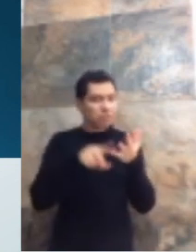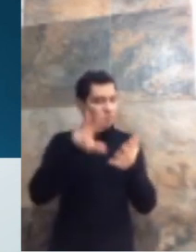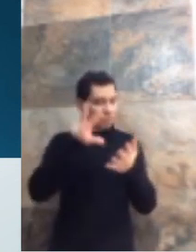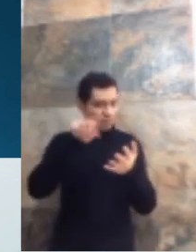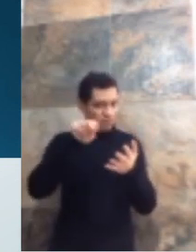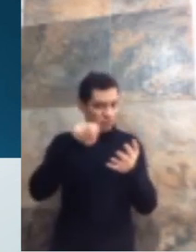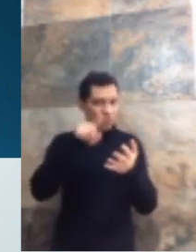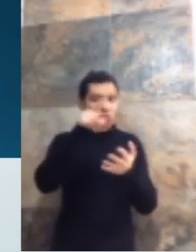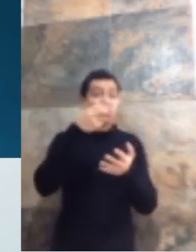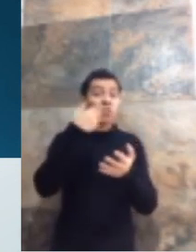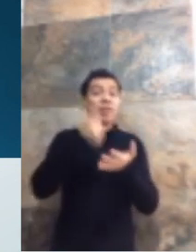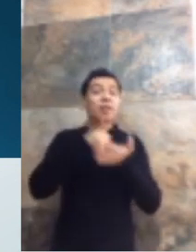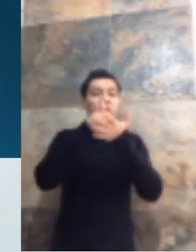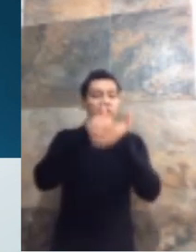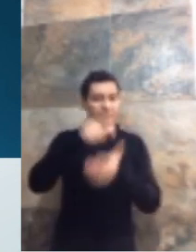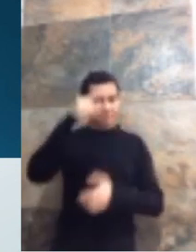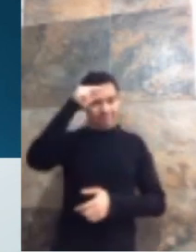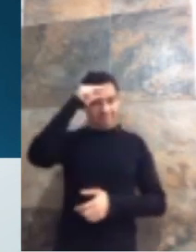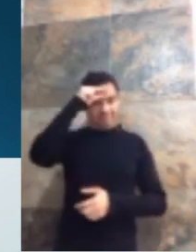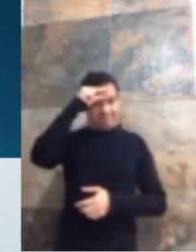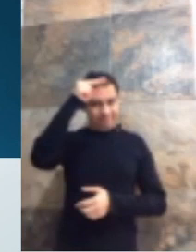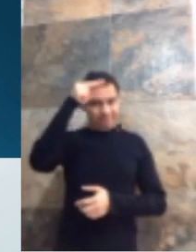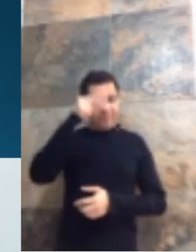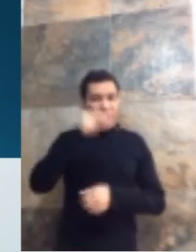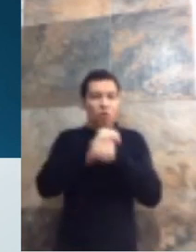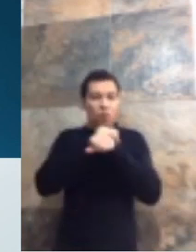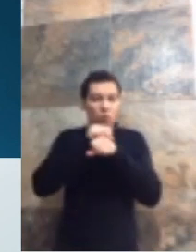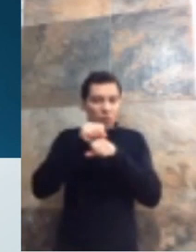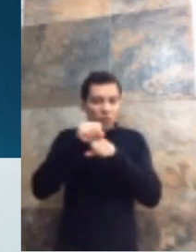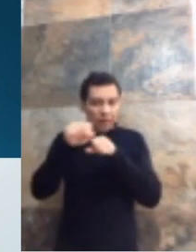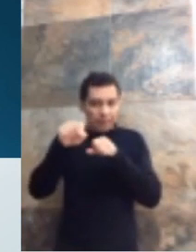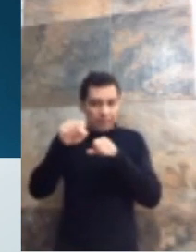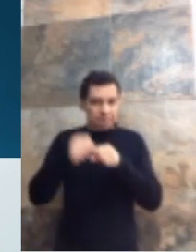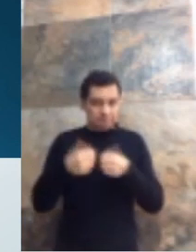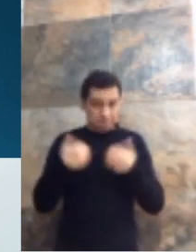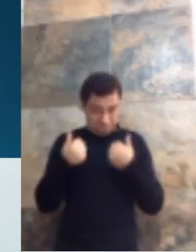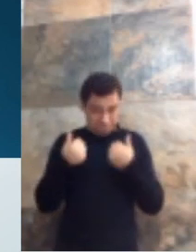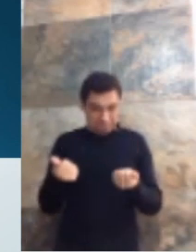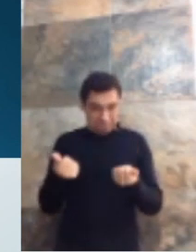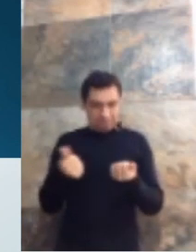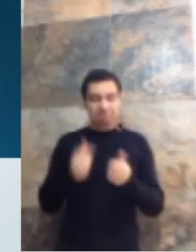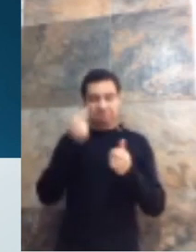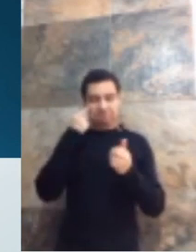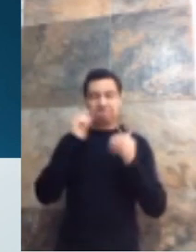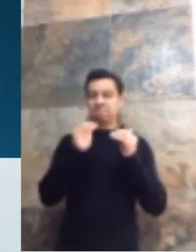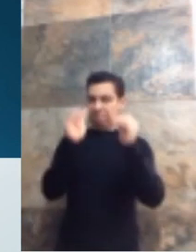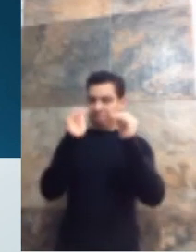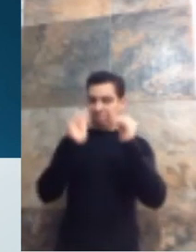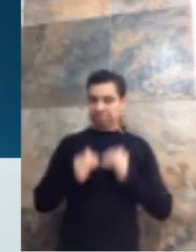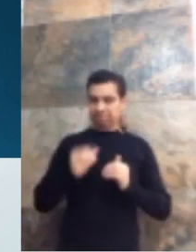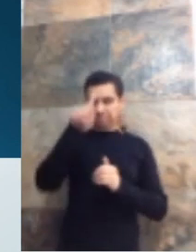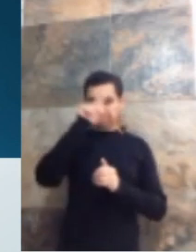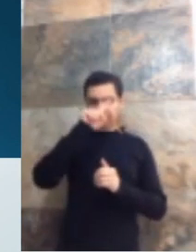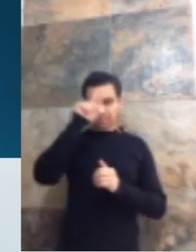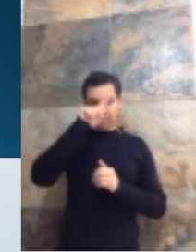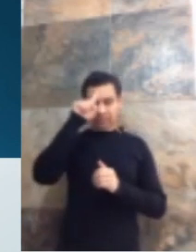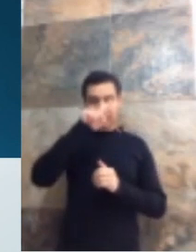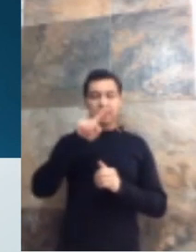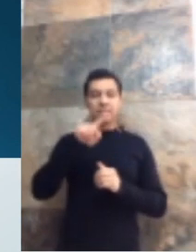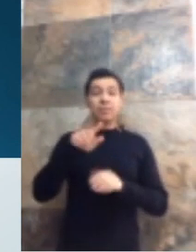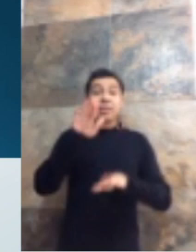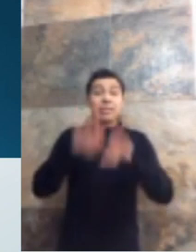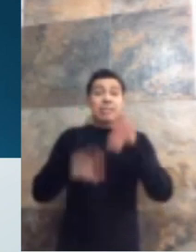visto durante estos días para pedir apoyo, estamos en la diapo 21. Una es la percepción de poca